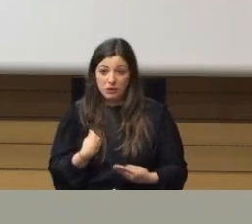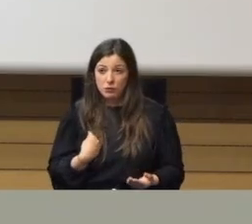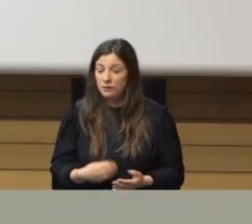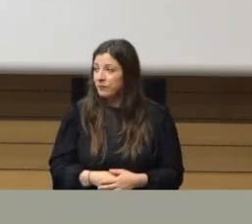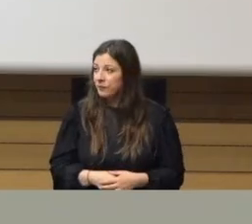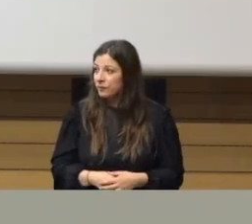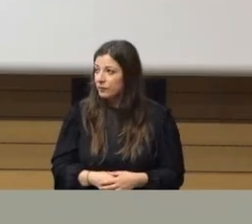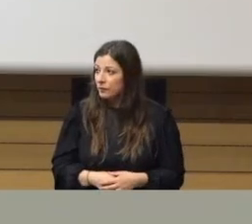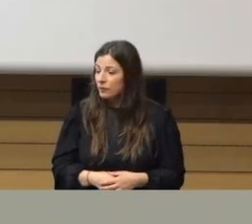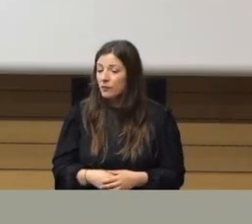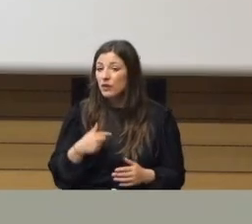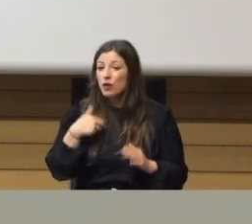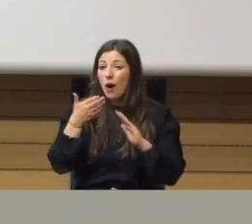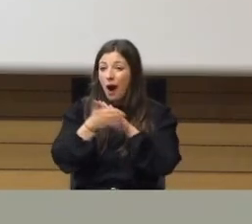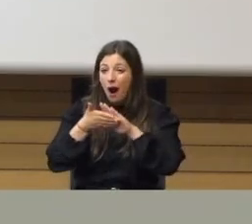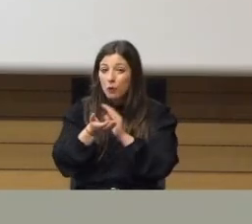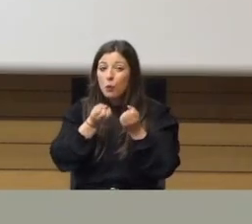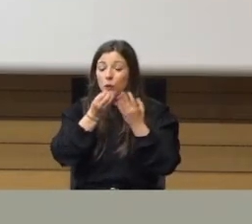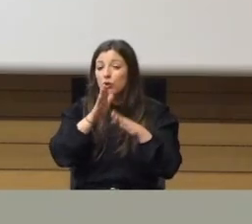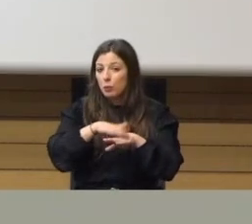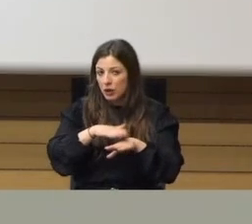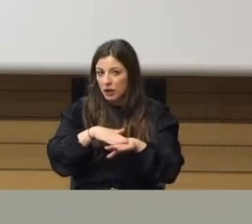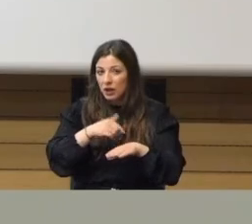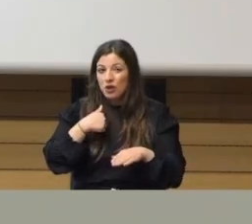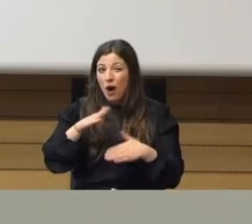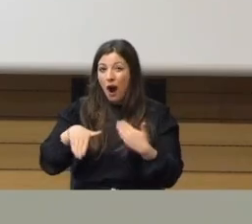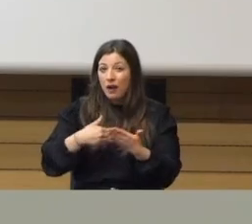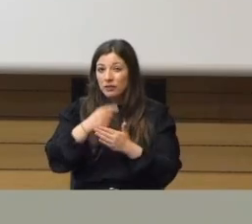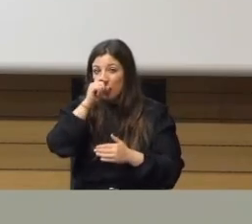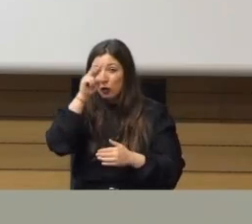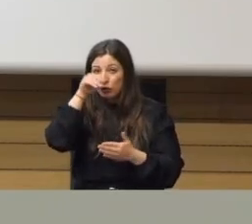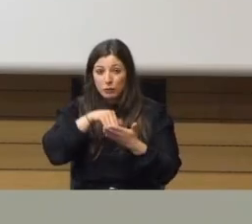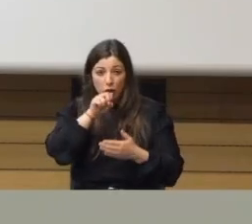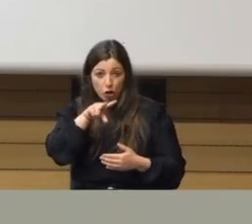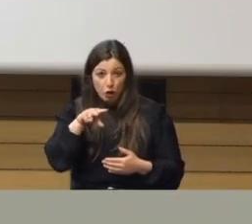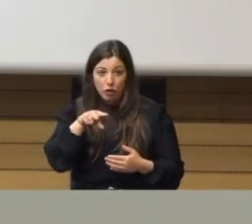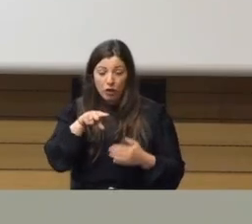¿Por qué os hablo de esto? Yo, hasta el año 2012,